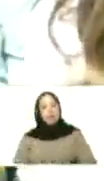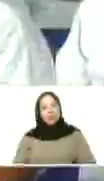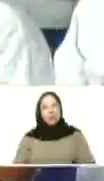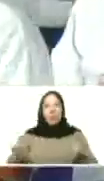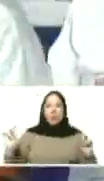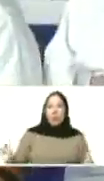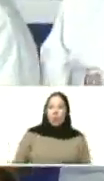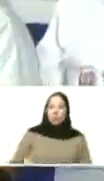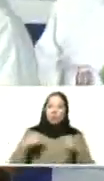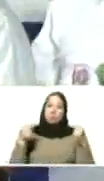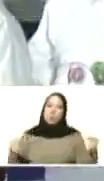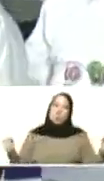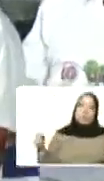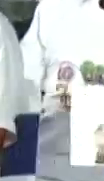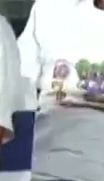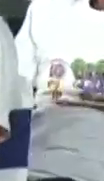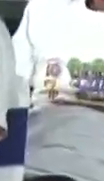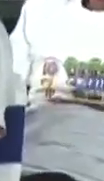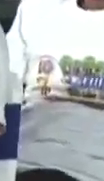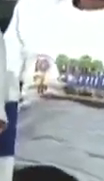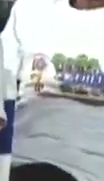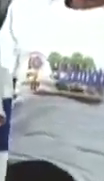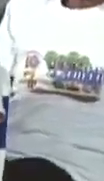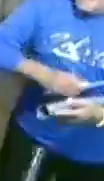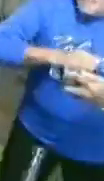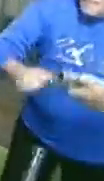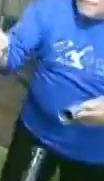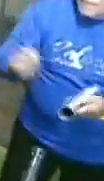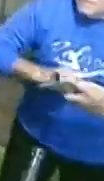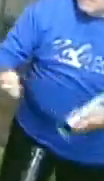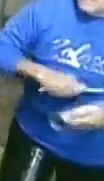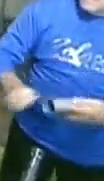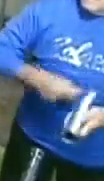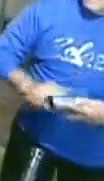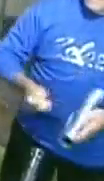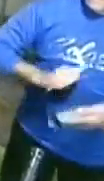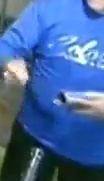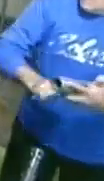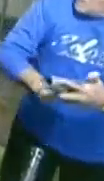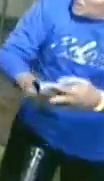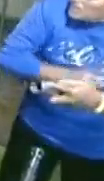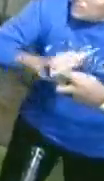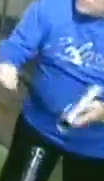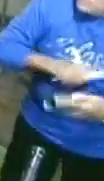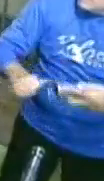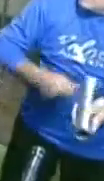¡Música! Hasta la victoria siempre. Gracias.